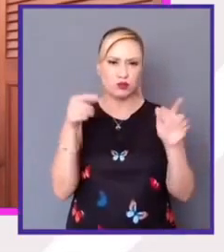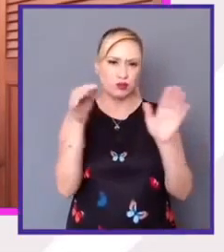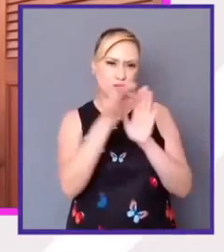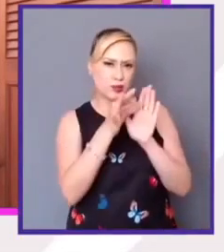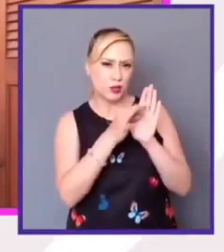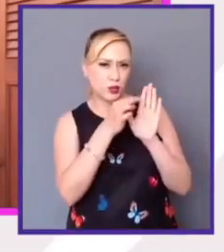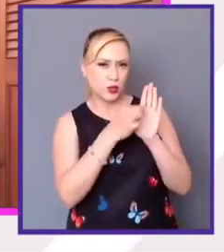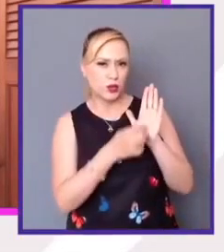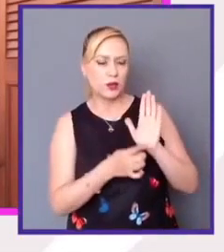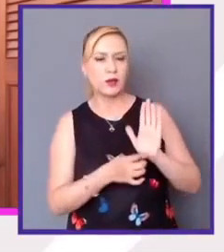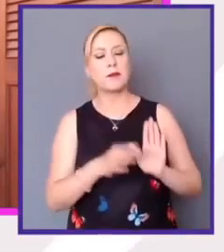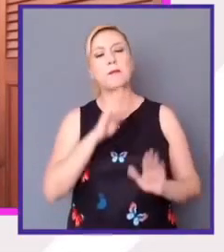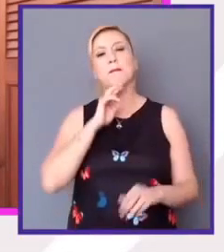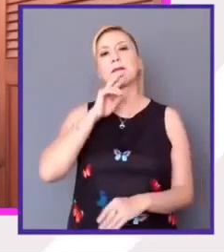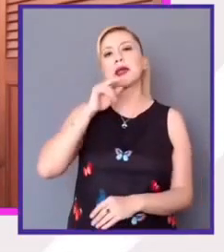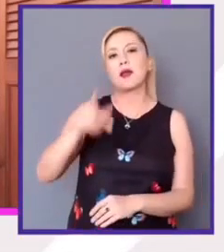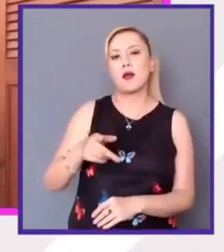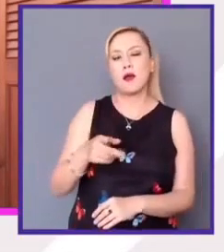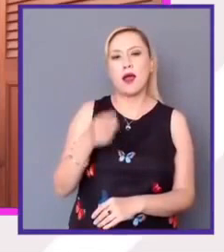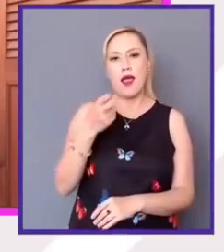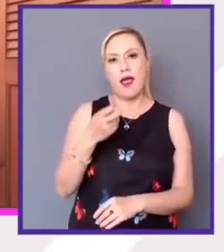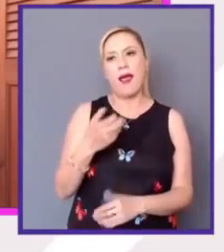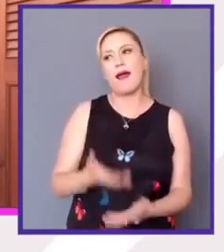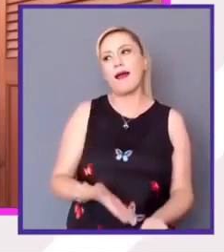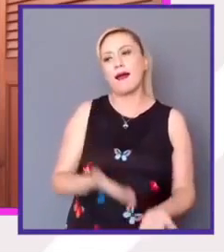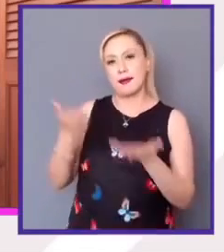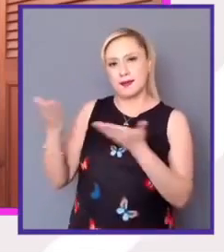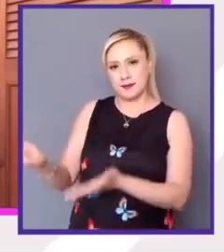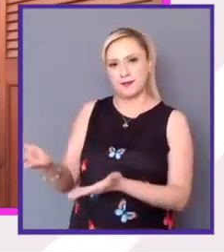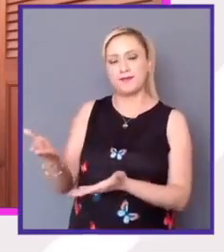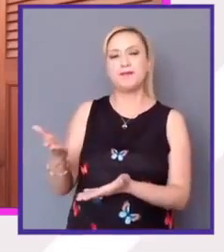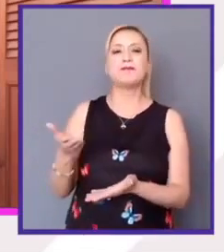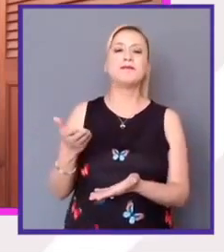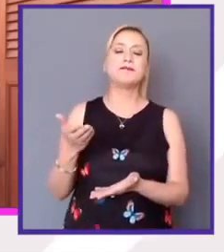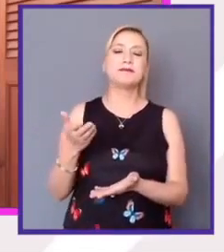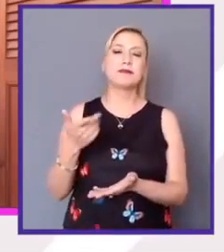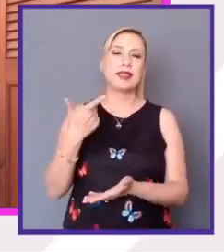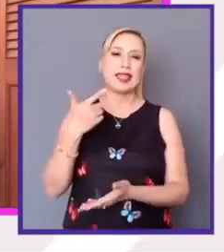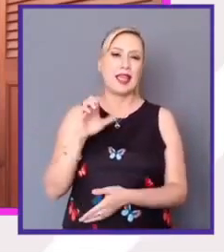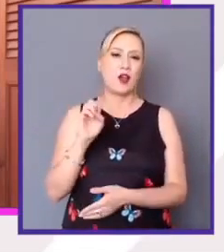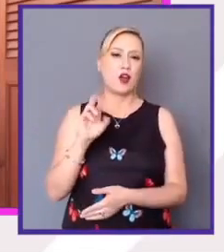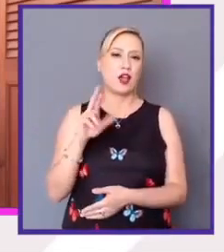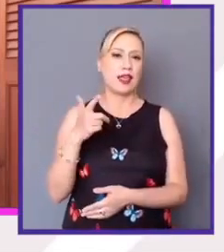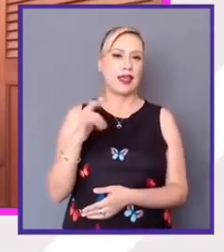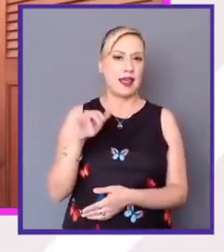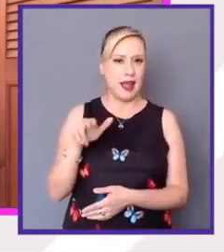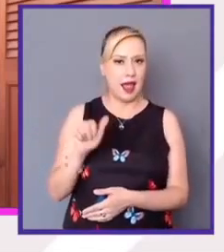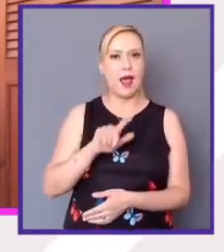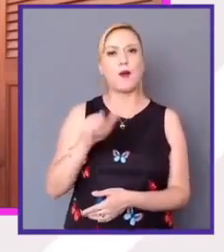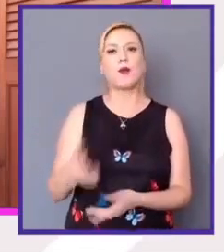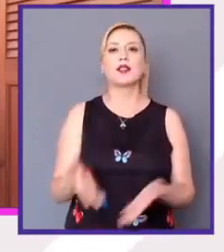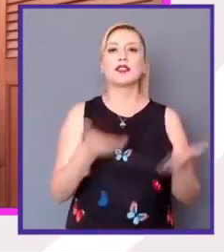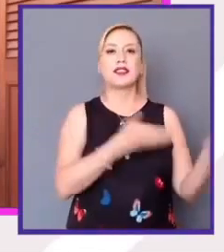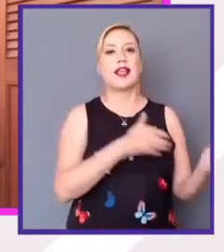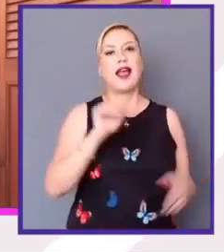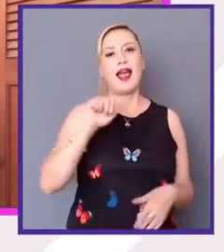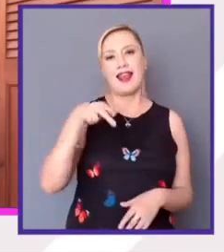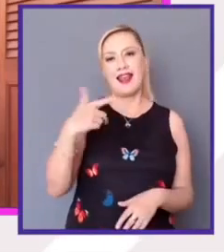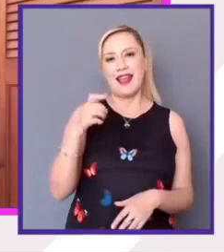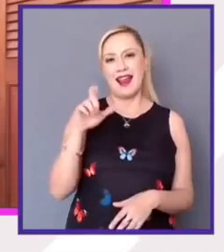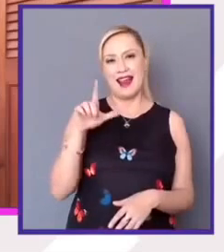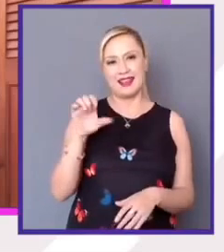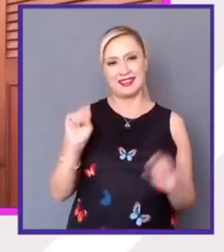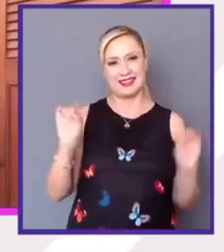más proactiva? Y para ello, le cedería en primera instancia la palabra a Georgina Antiveros y posteriormente a Ángeles Cruz.